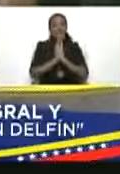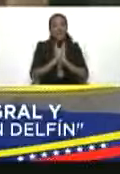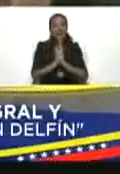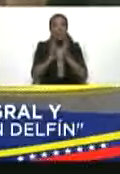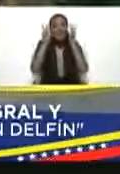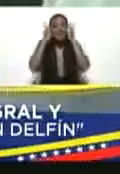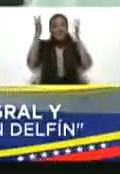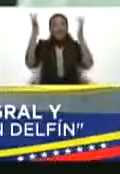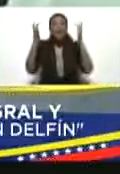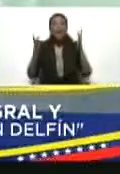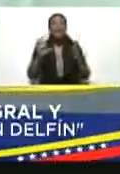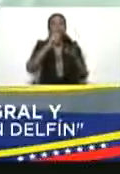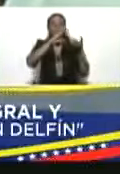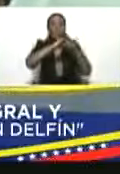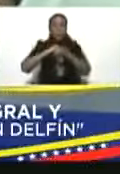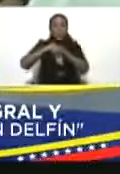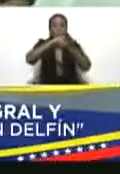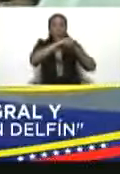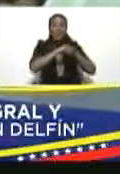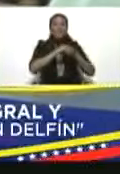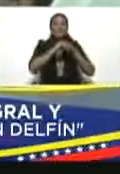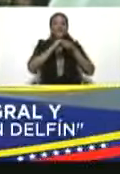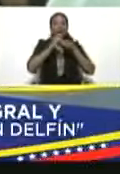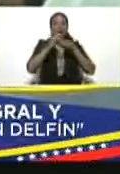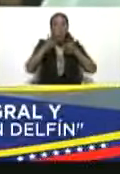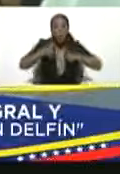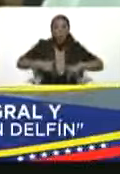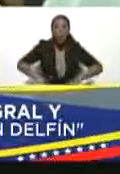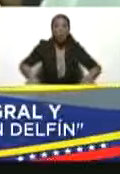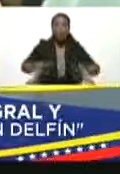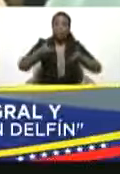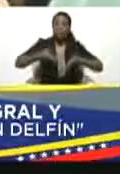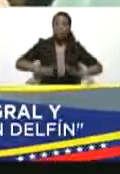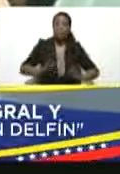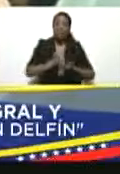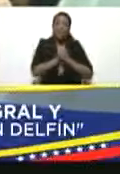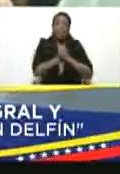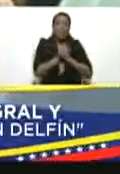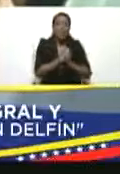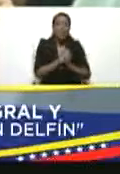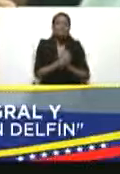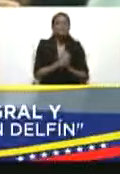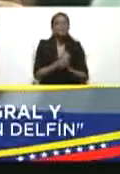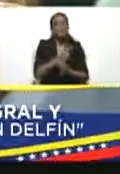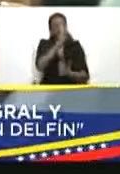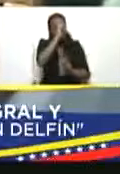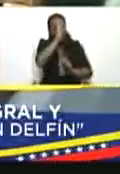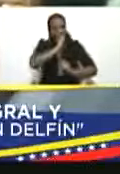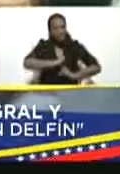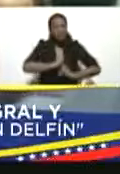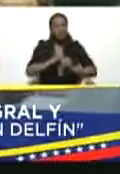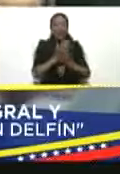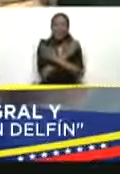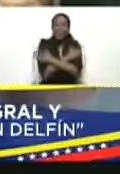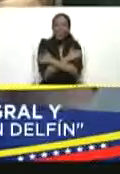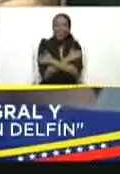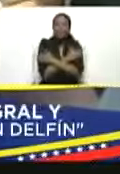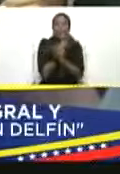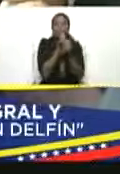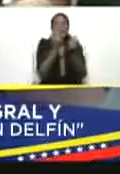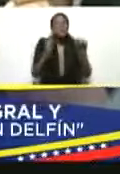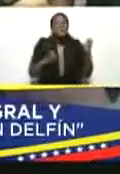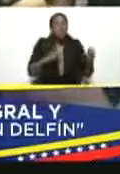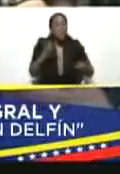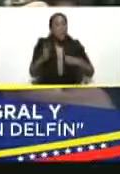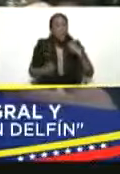sabios a Trujillo la cuna de la libertad el pueblo que te ama y que te ha recibido con los brazos abiertos con mucha